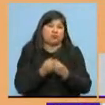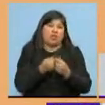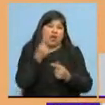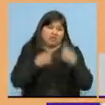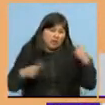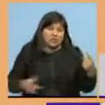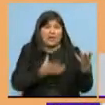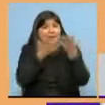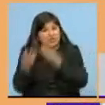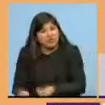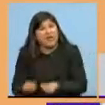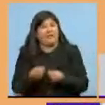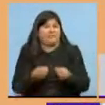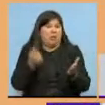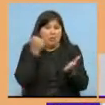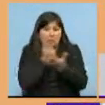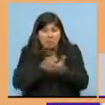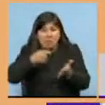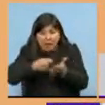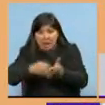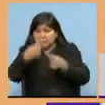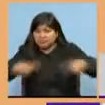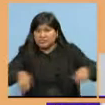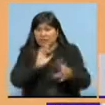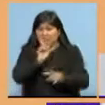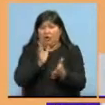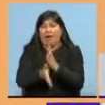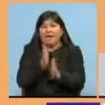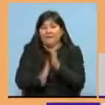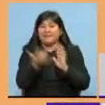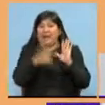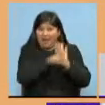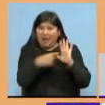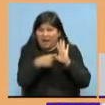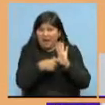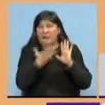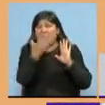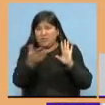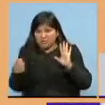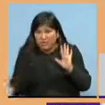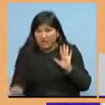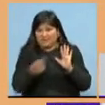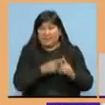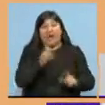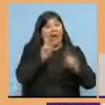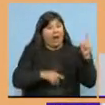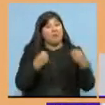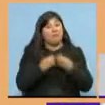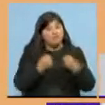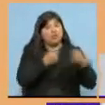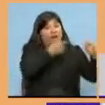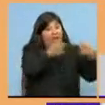como la nuestra se enrole no somos los únicos hay un montón de ongs que se dedican a asesorar ya patrocinar gratuitamente a los consumidores que lo necesitan